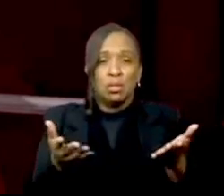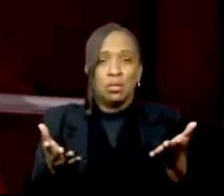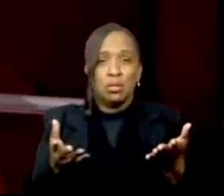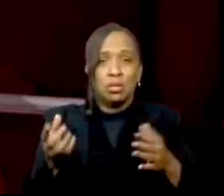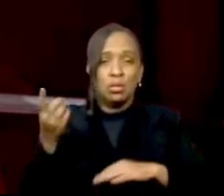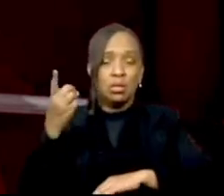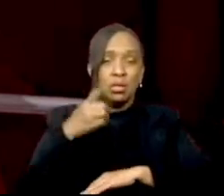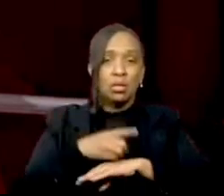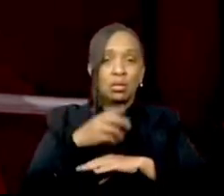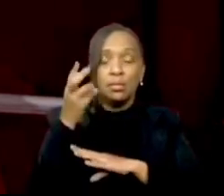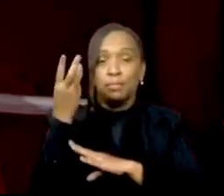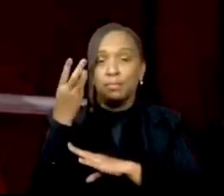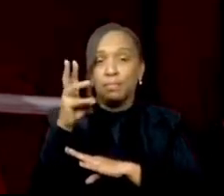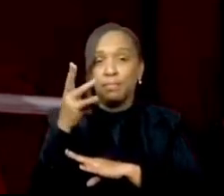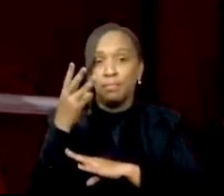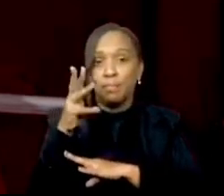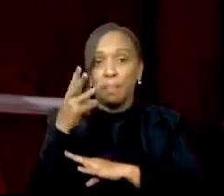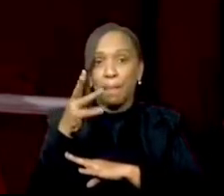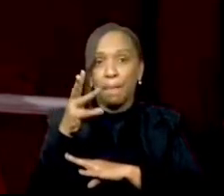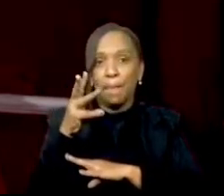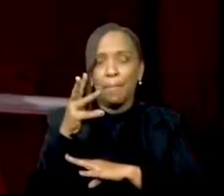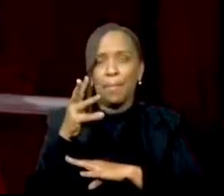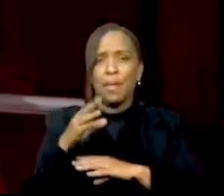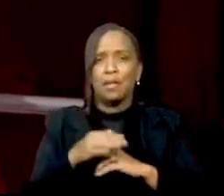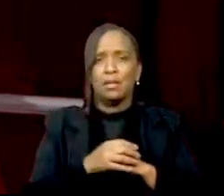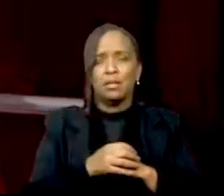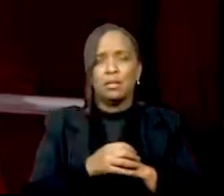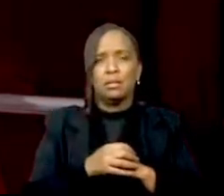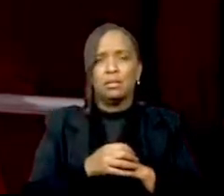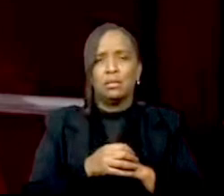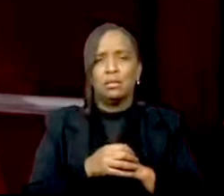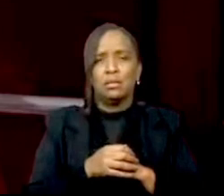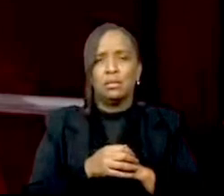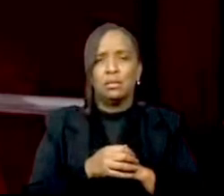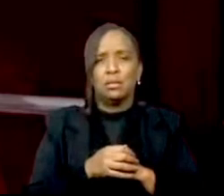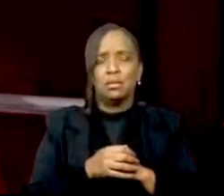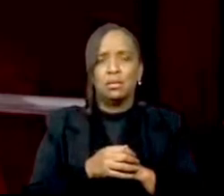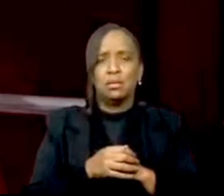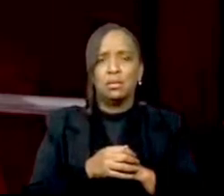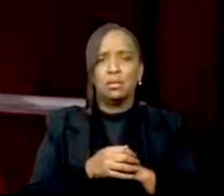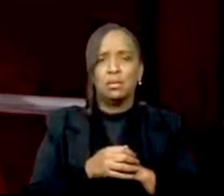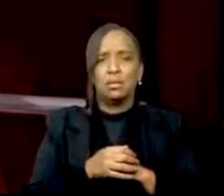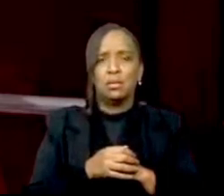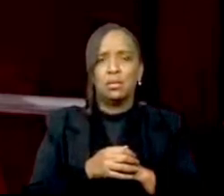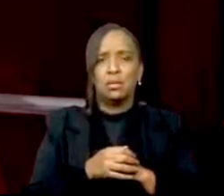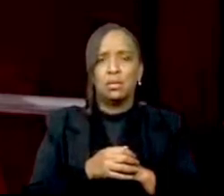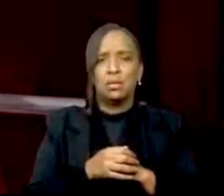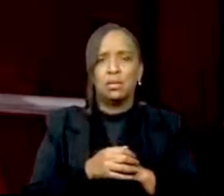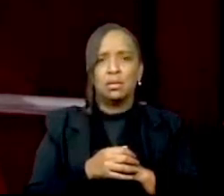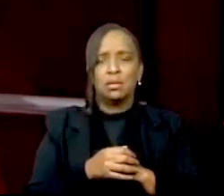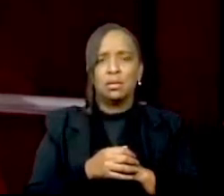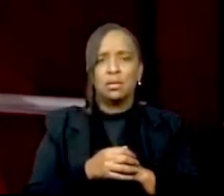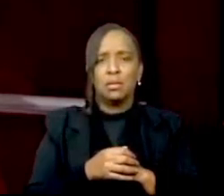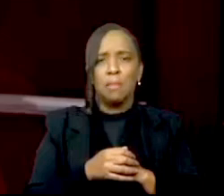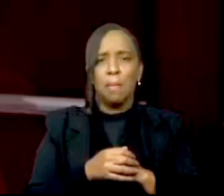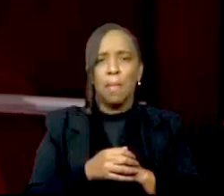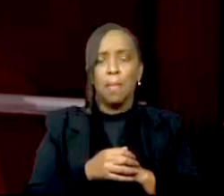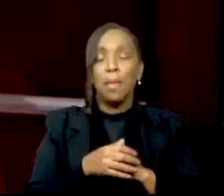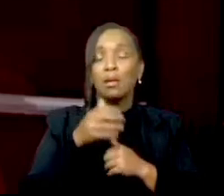se pretendió prostituir este congreso para pasar una reforma